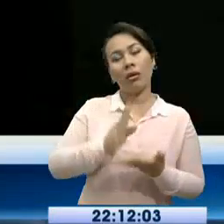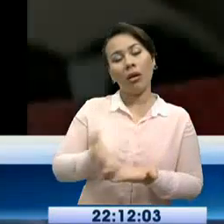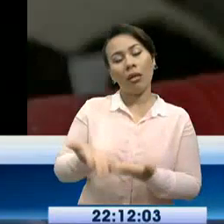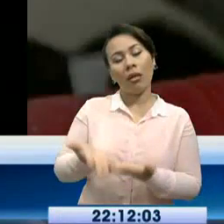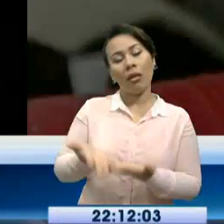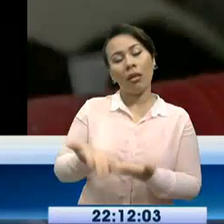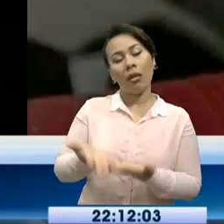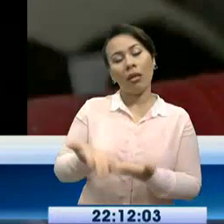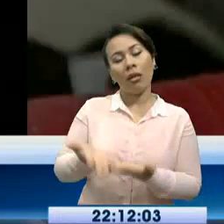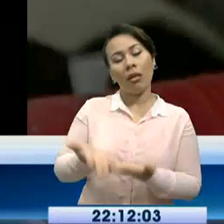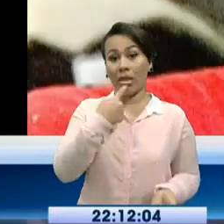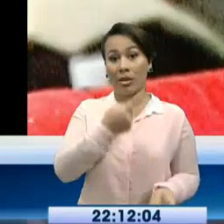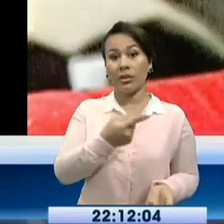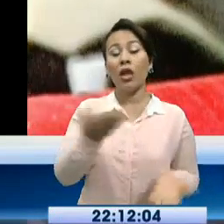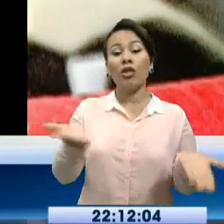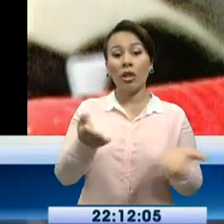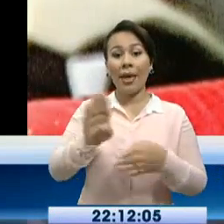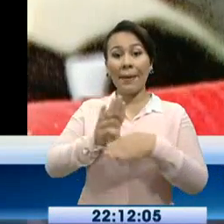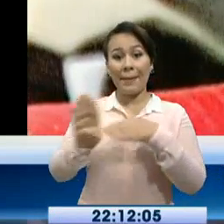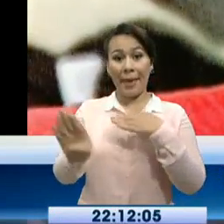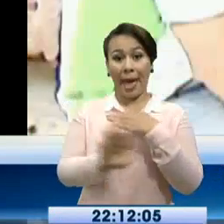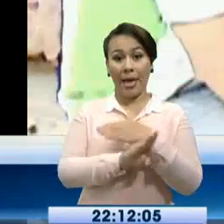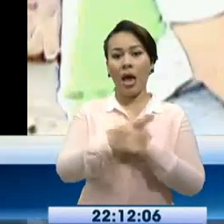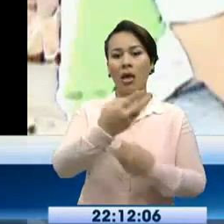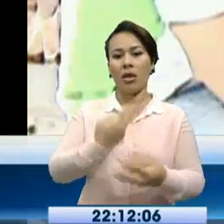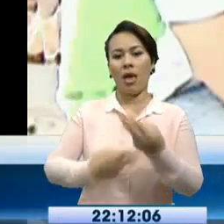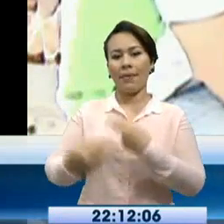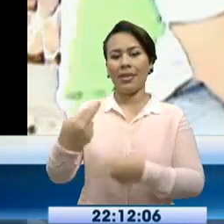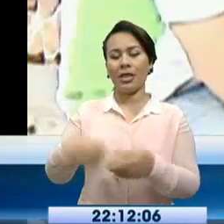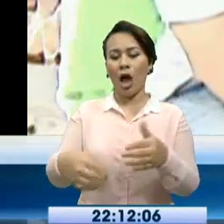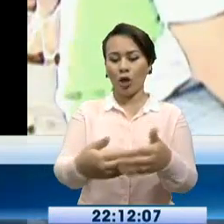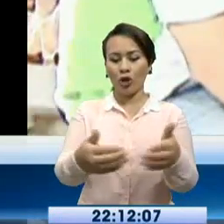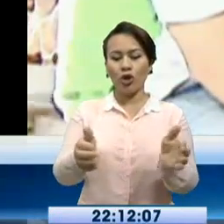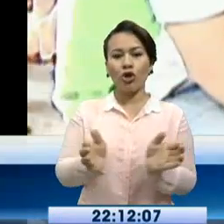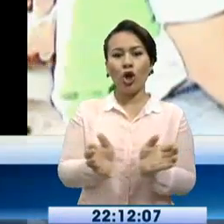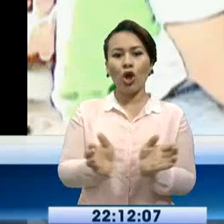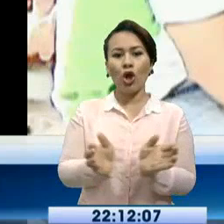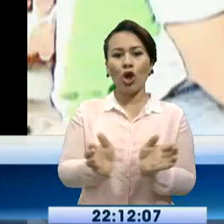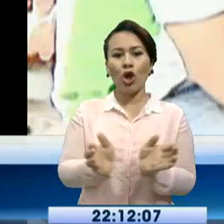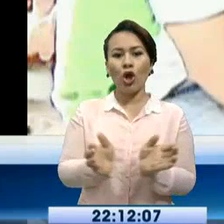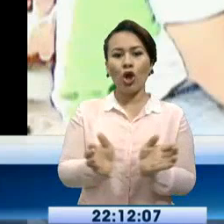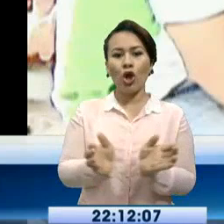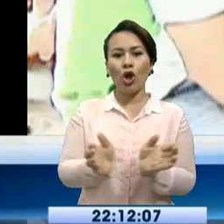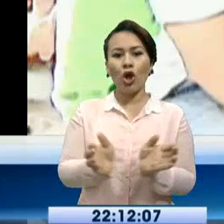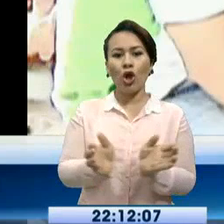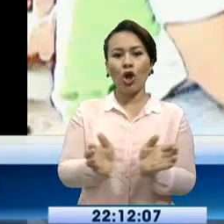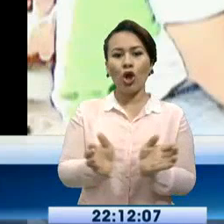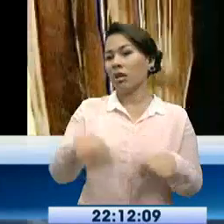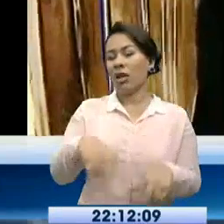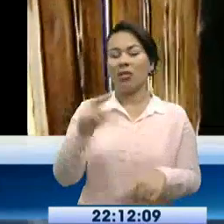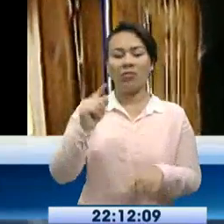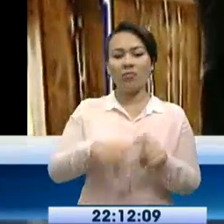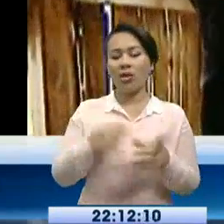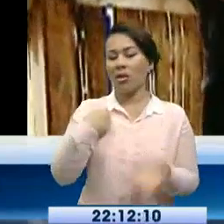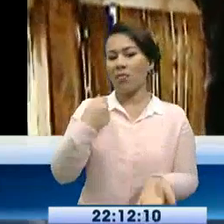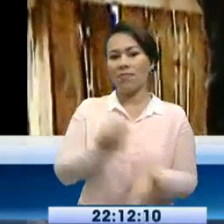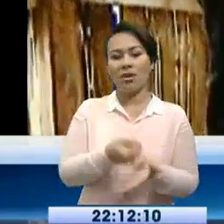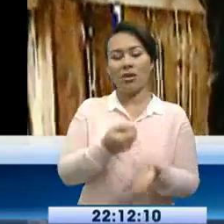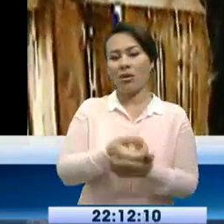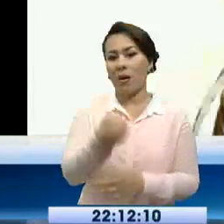ella cuenta que invadía se dedicaba a vender tortas de chancho pero aquí apenas consiguen para la comida